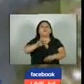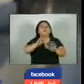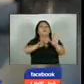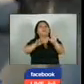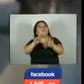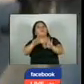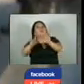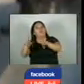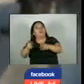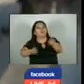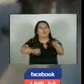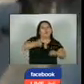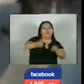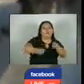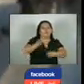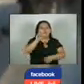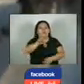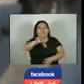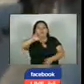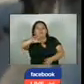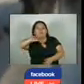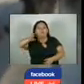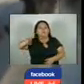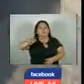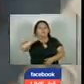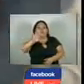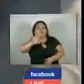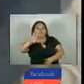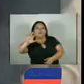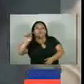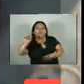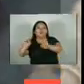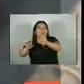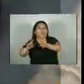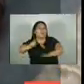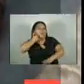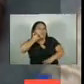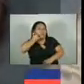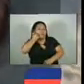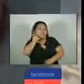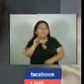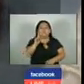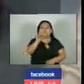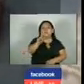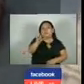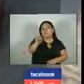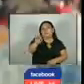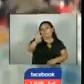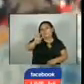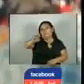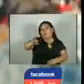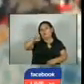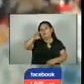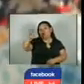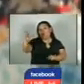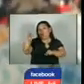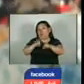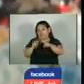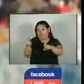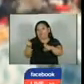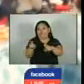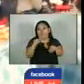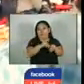vehículos, 13.556 celulares y más de 1.4 millones de dólares en